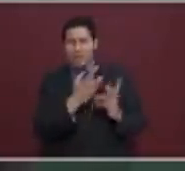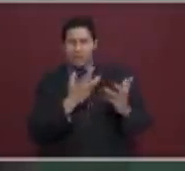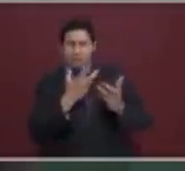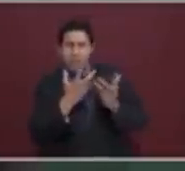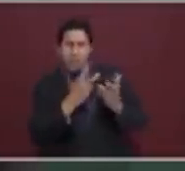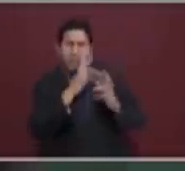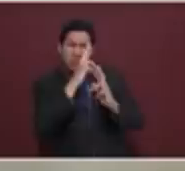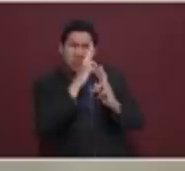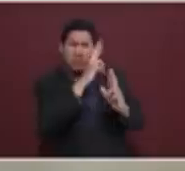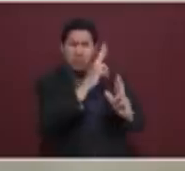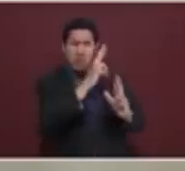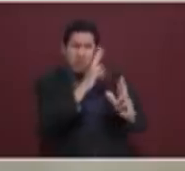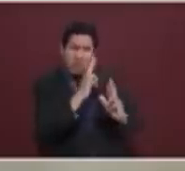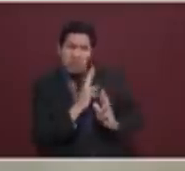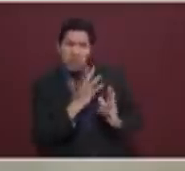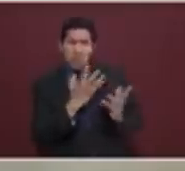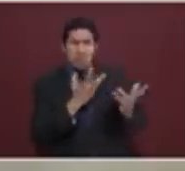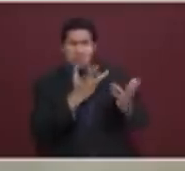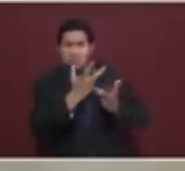mutuo